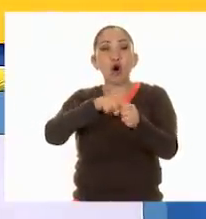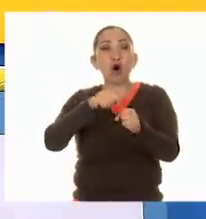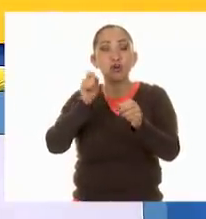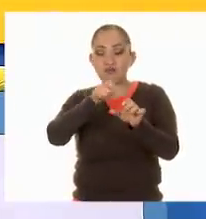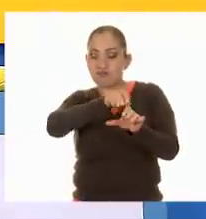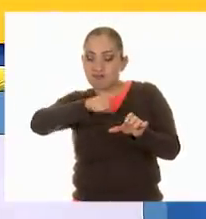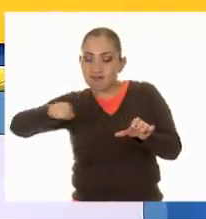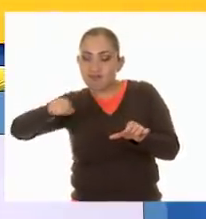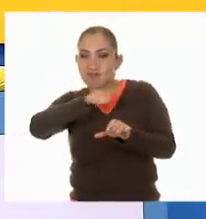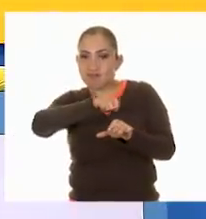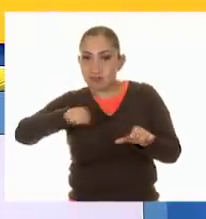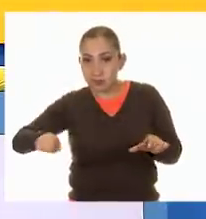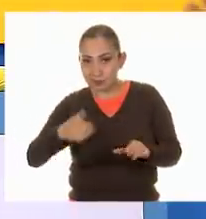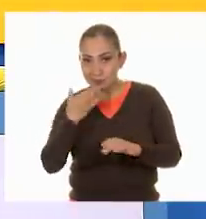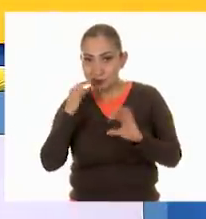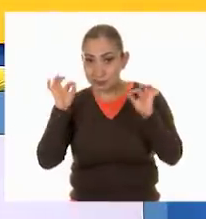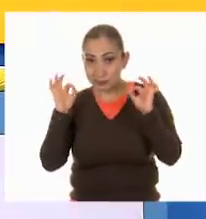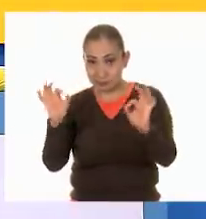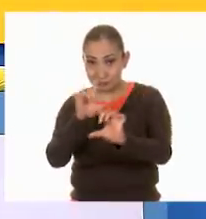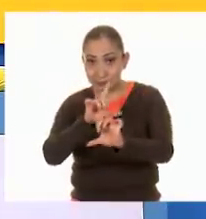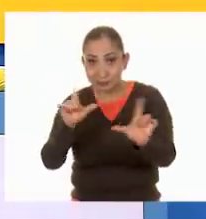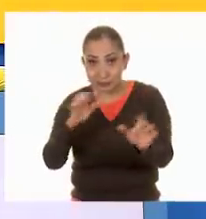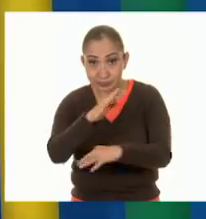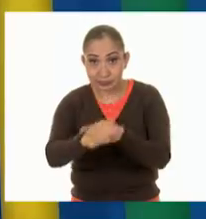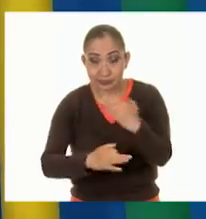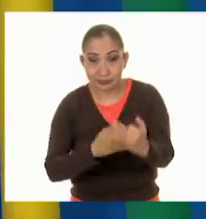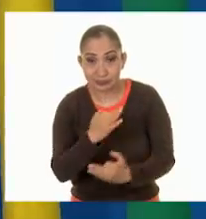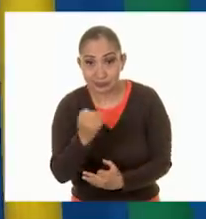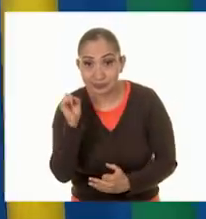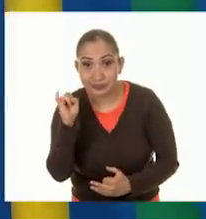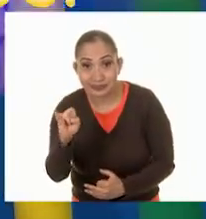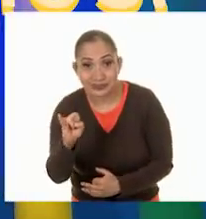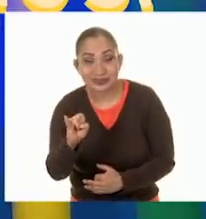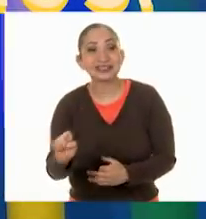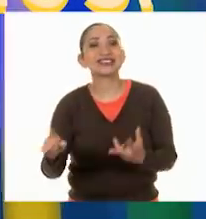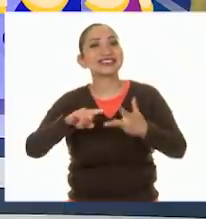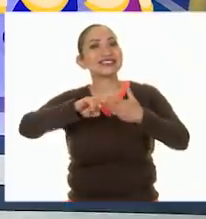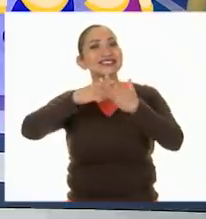este. Excelente. ¿Estamos listas y listos? ¡Sí!